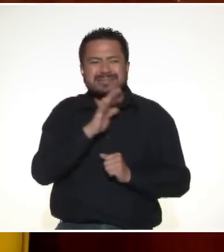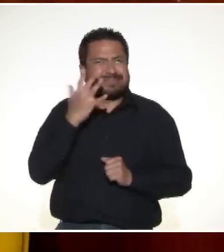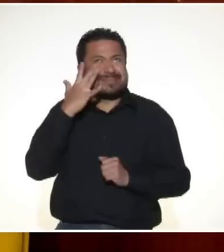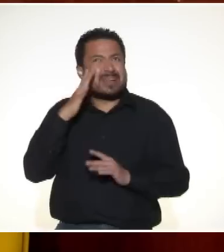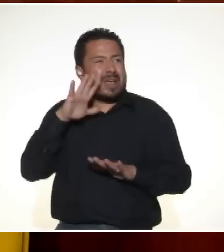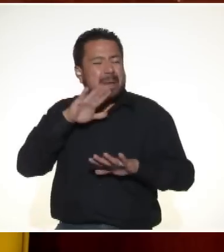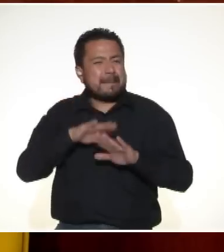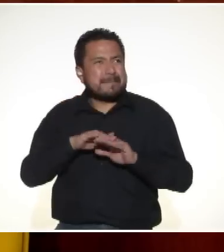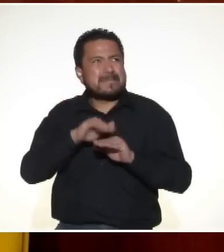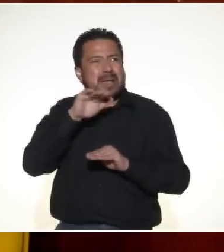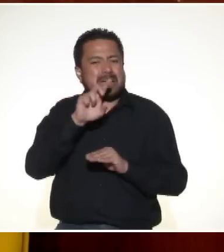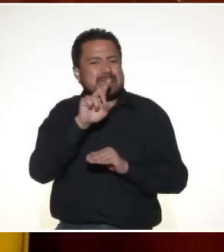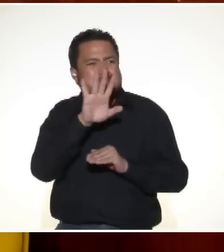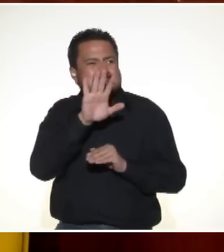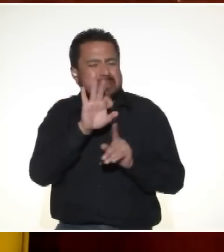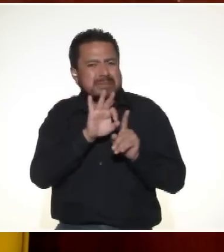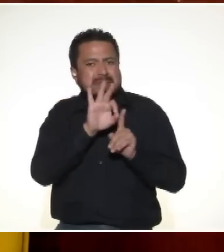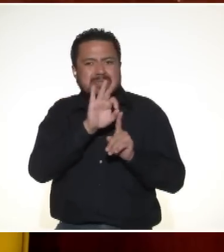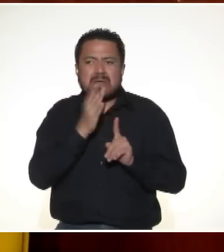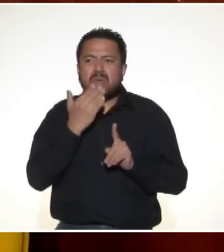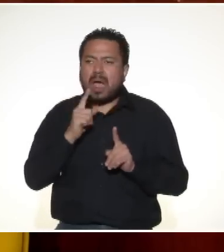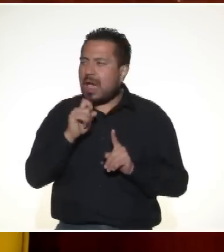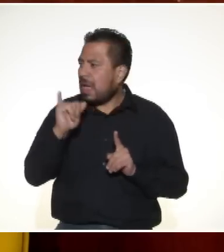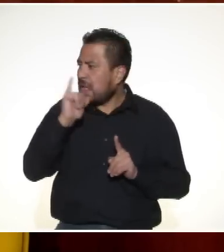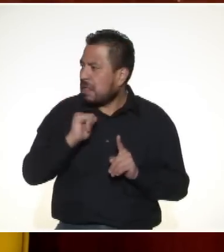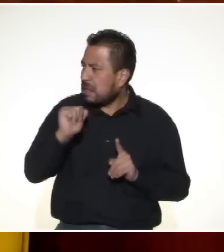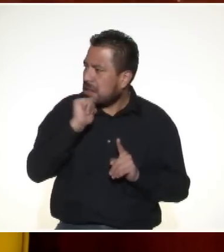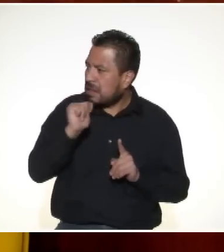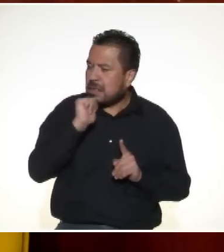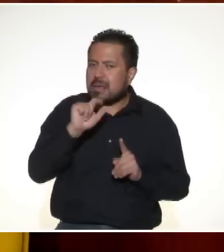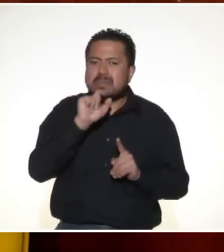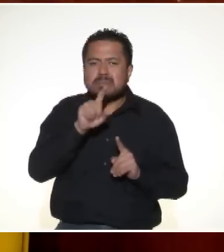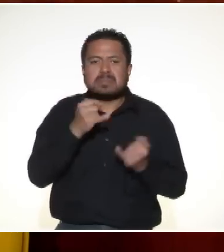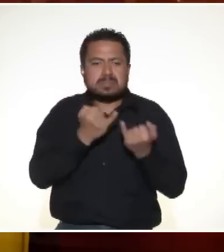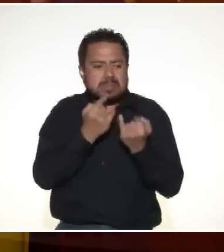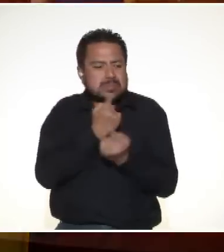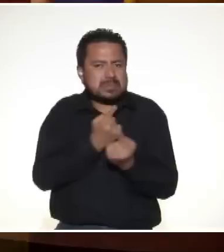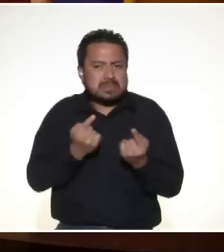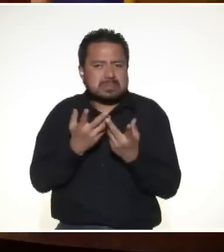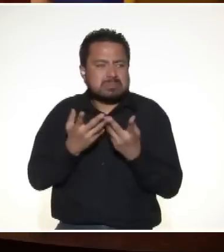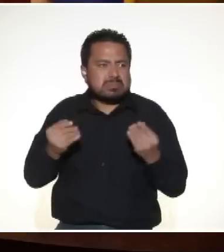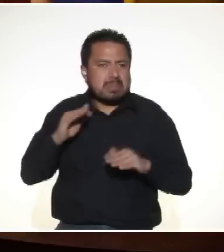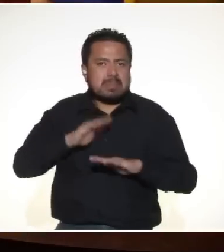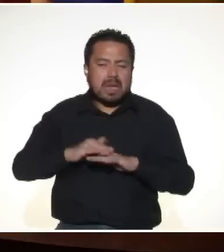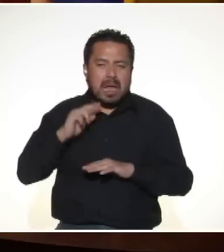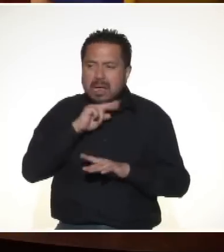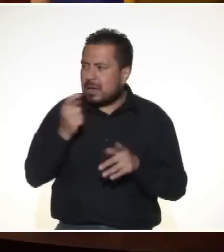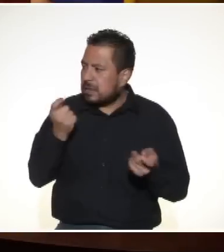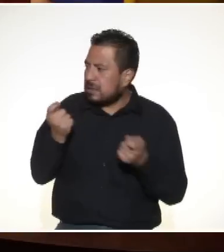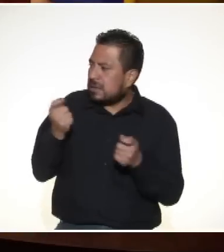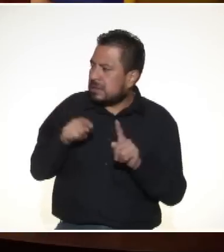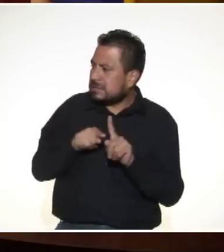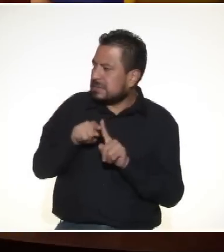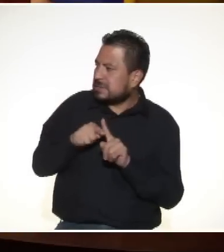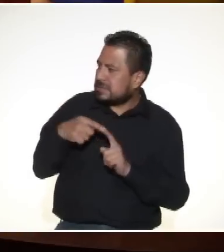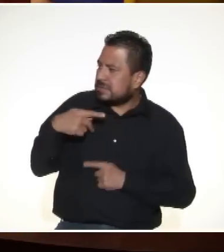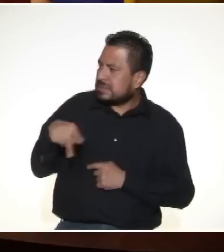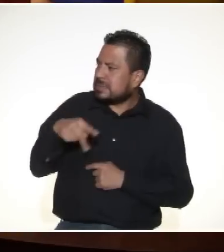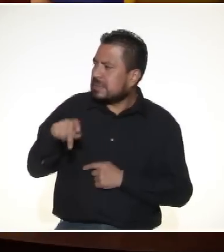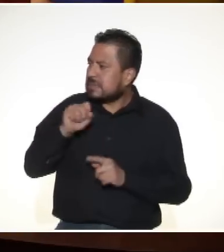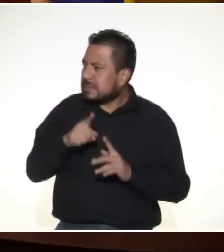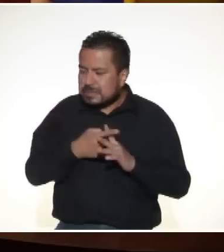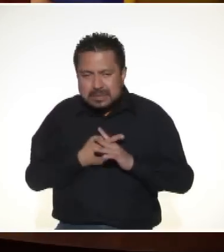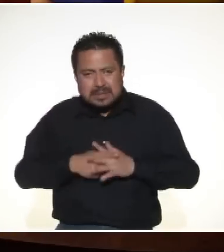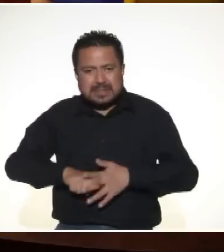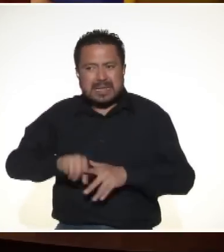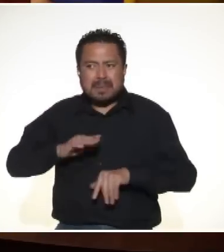elevadas, arriba de 35 grados, y no mantienen una buena hidratación. Y los niños pierden muy rápido la capacidad de regular su propia temperatura y comienza a